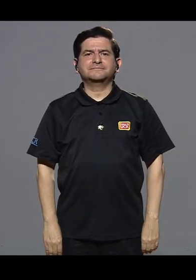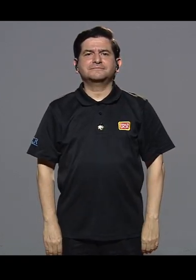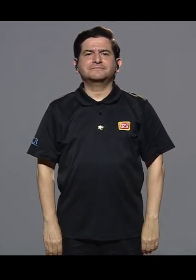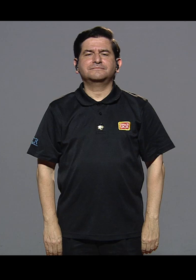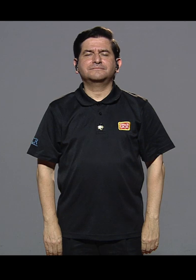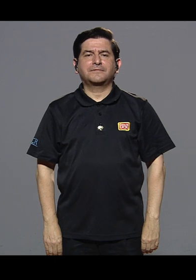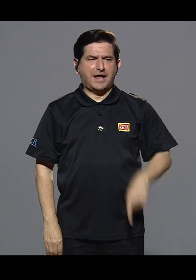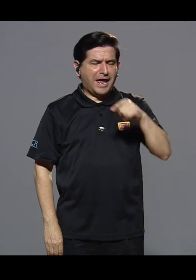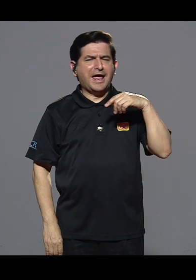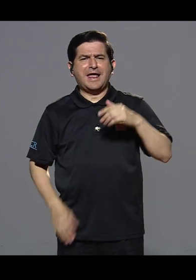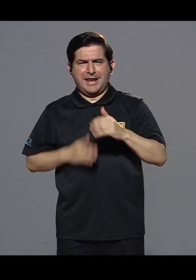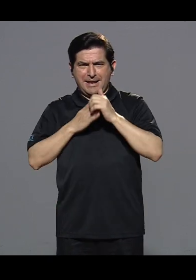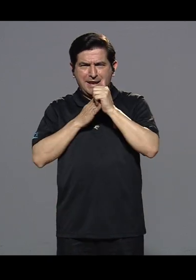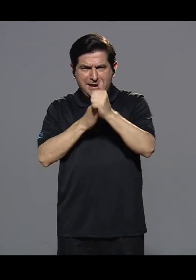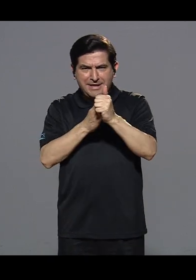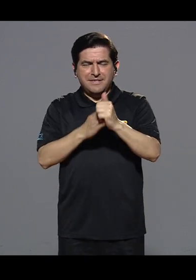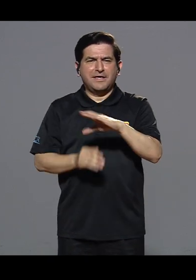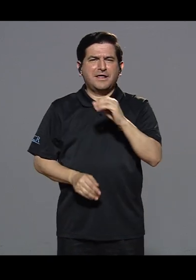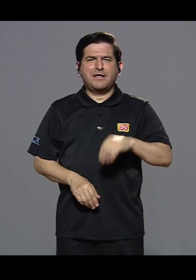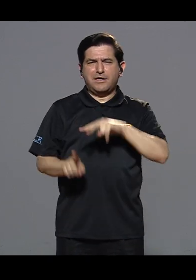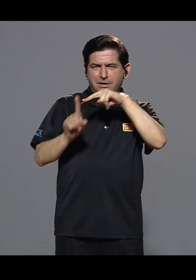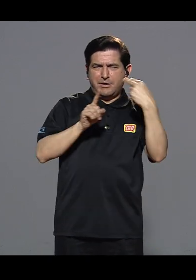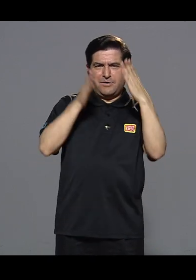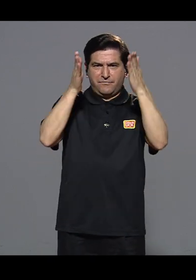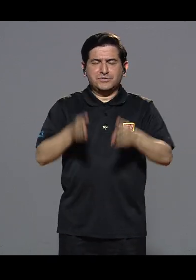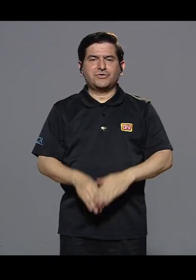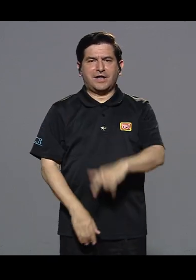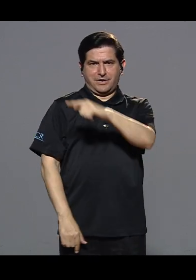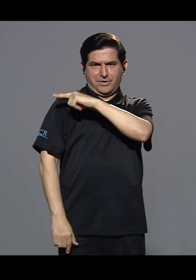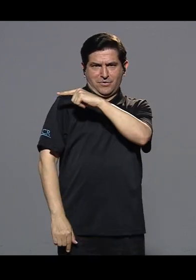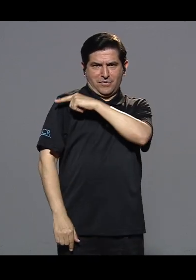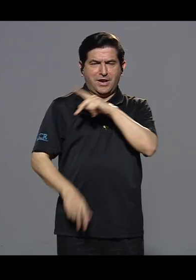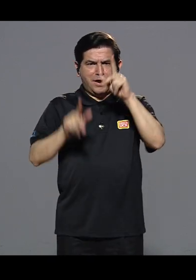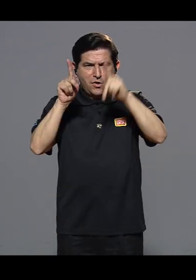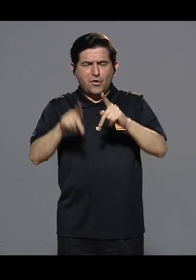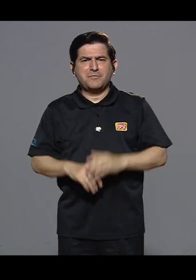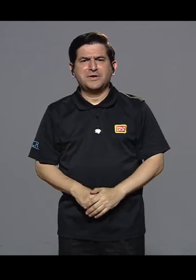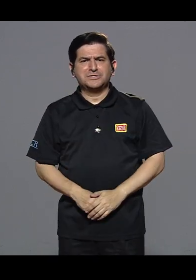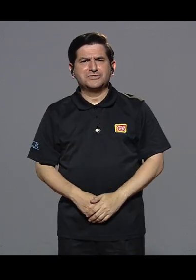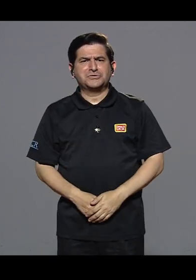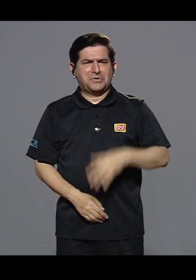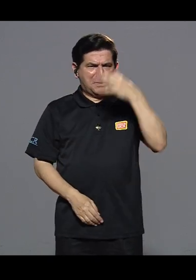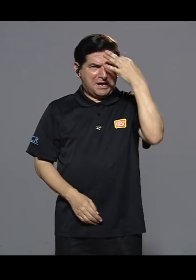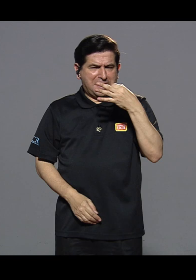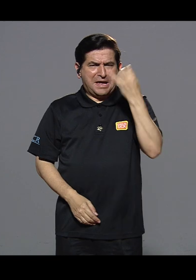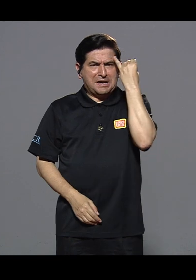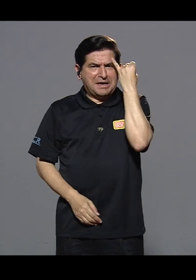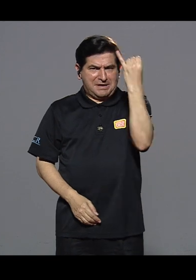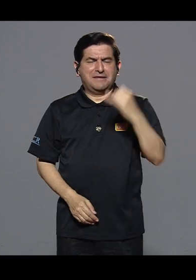Y él es que él es un pionero y un visionario. O sea, Leonel es una persona que hay que convencerlo de las